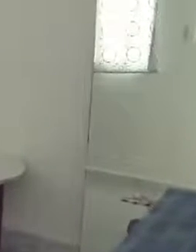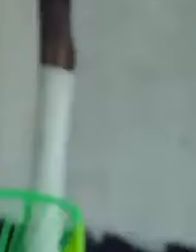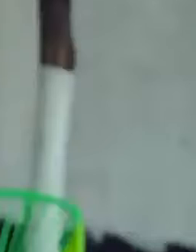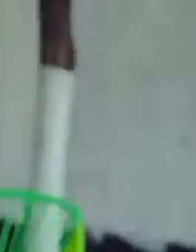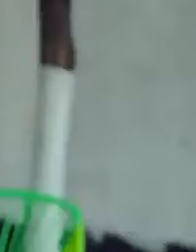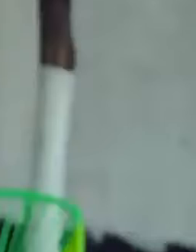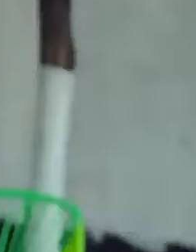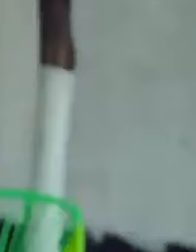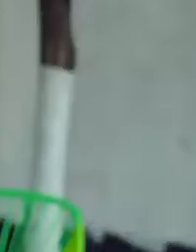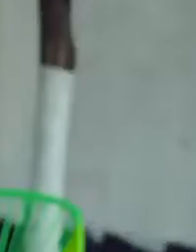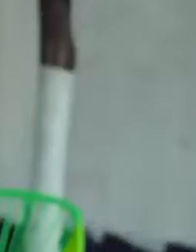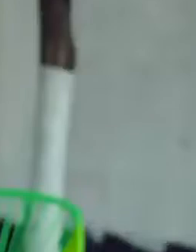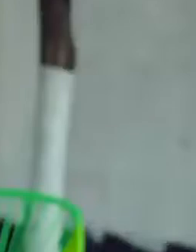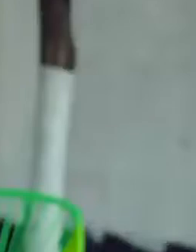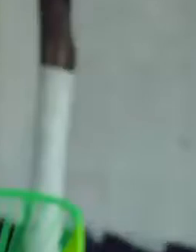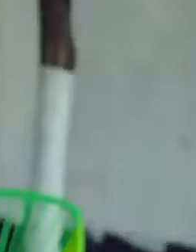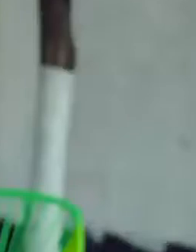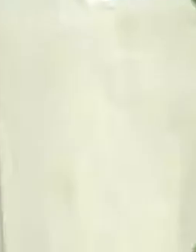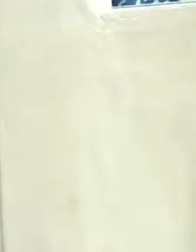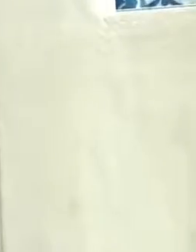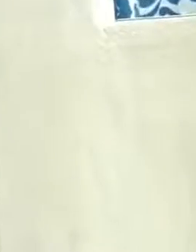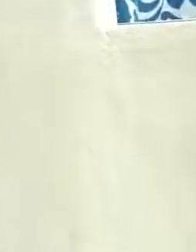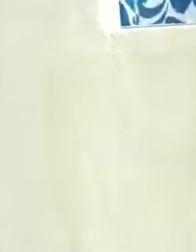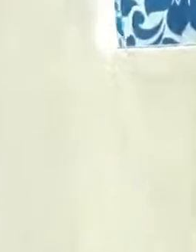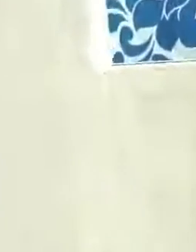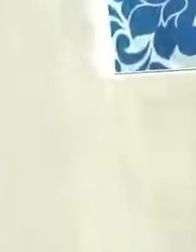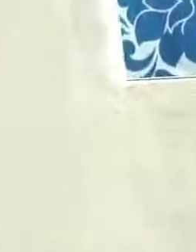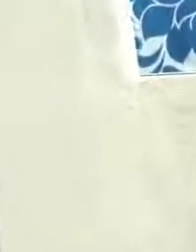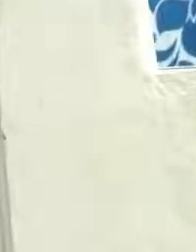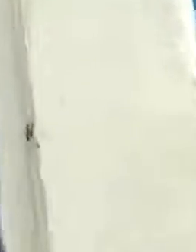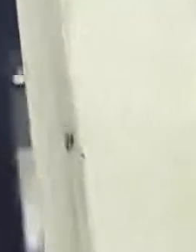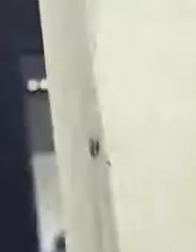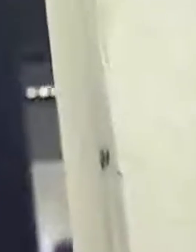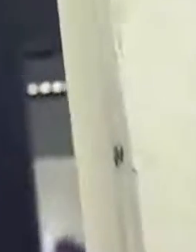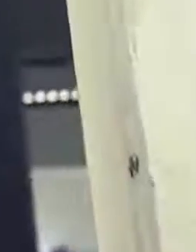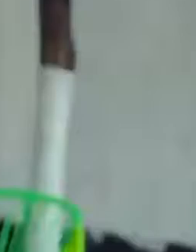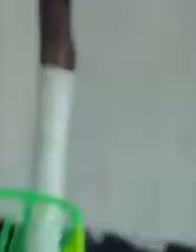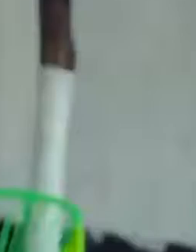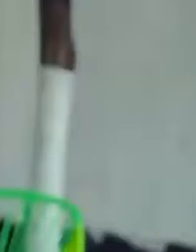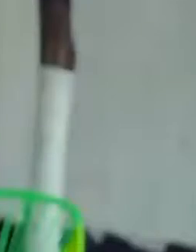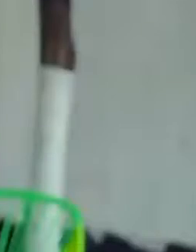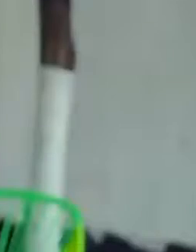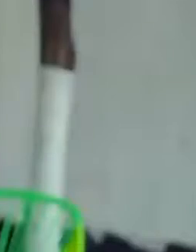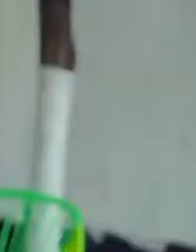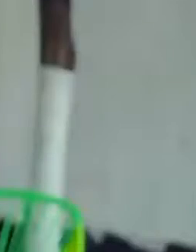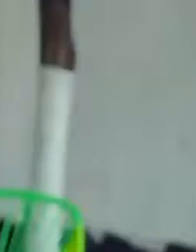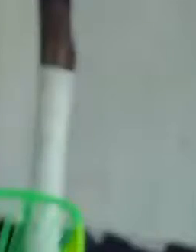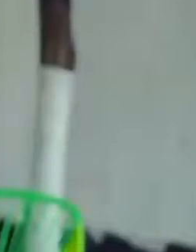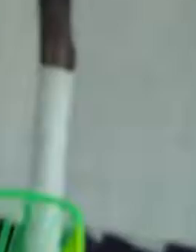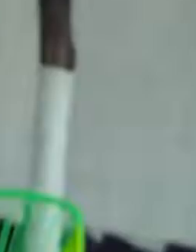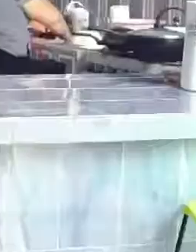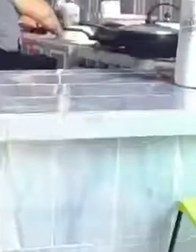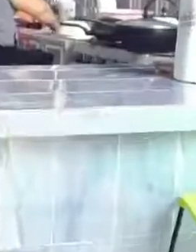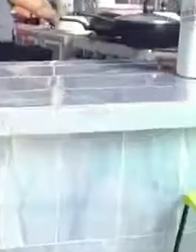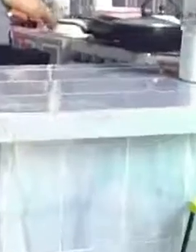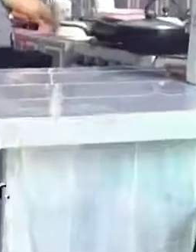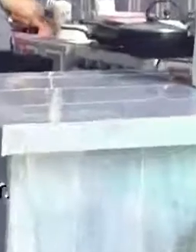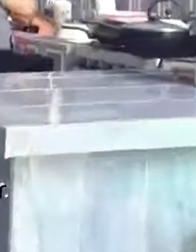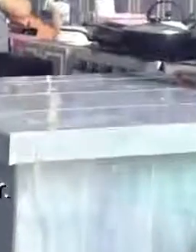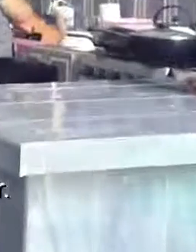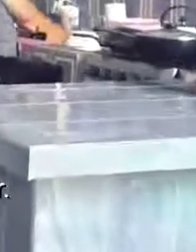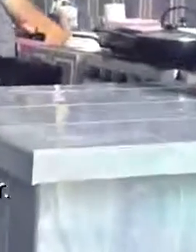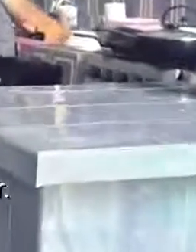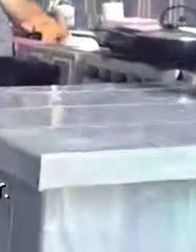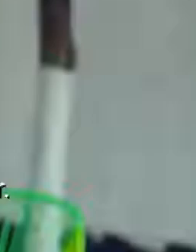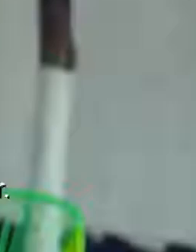es un beneficio para uno por toda la vida y para los hijos o la familia que tú